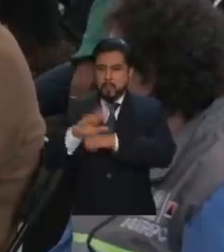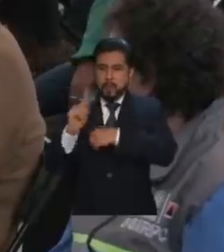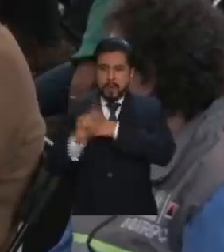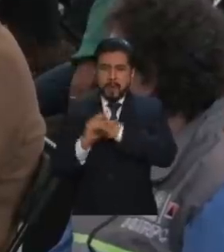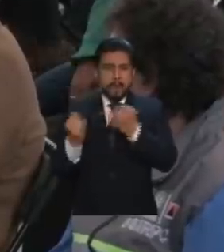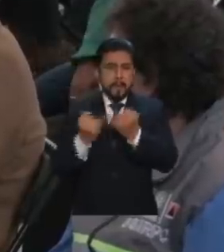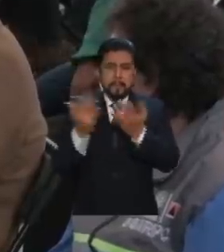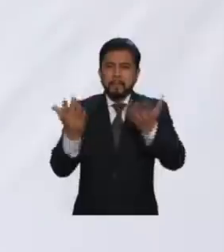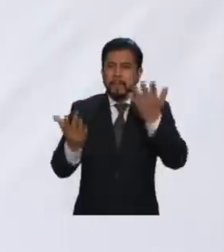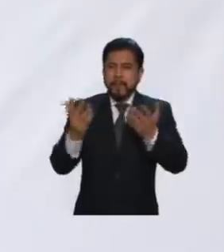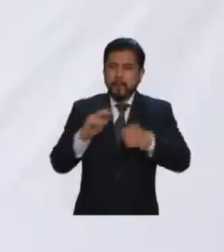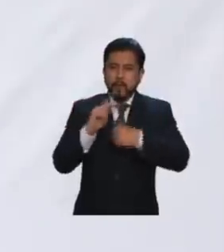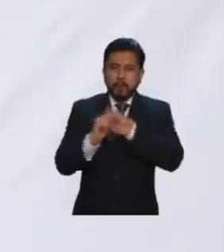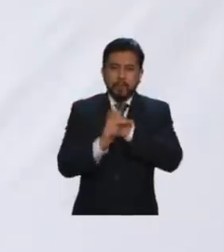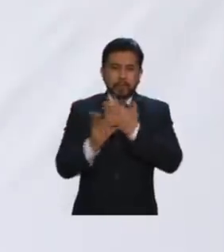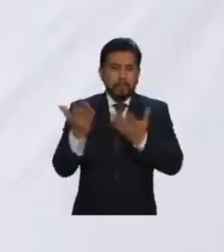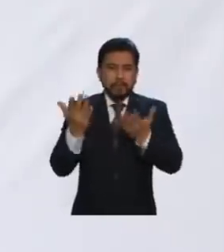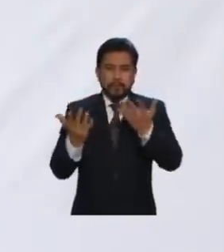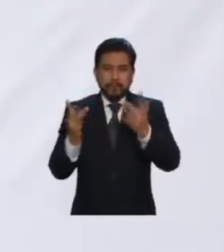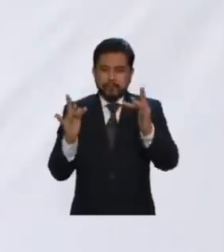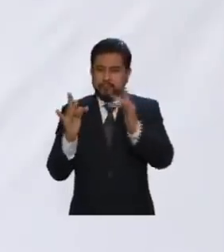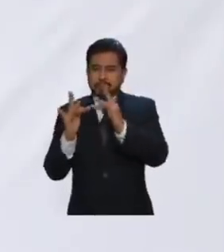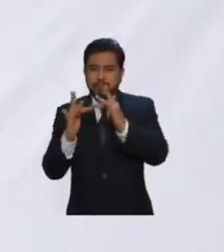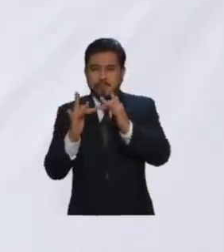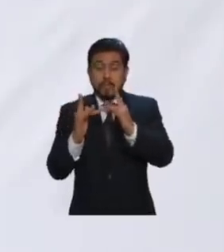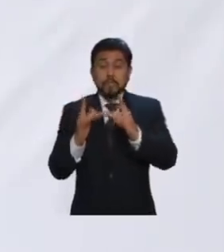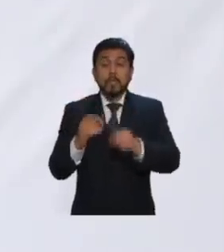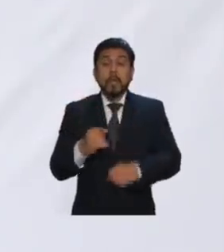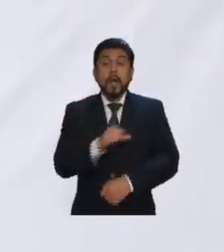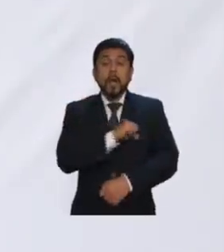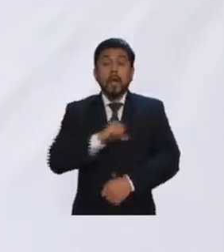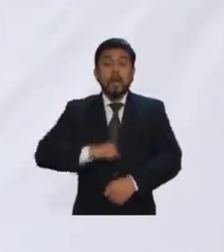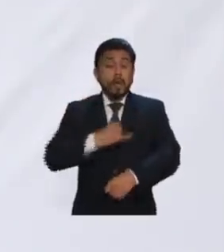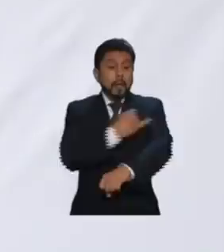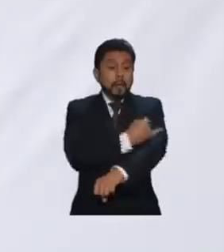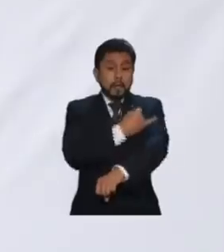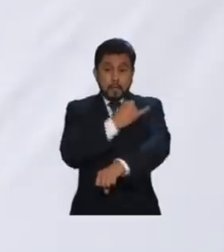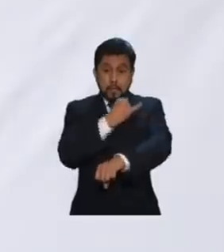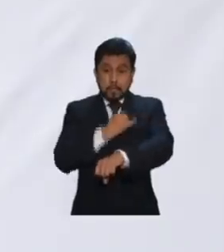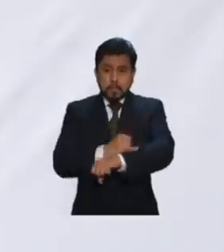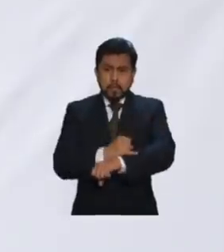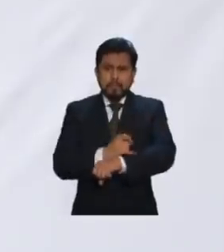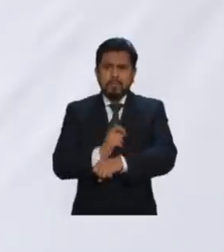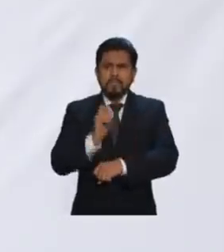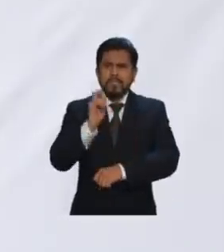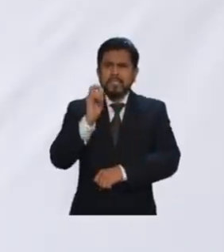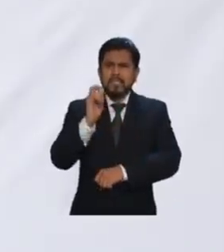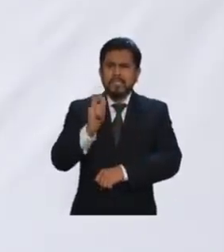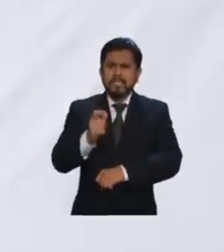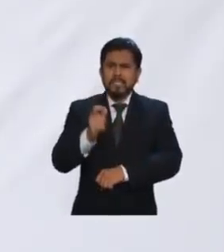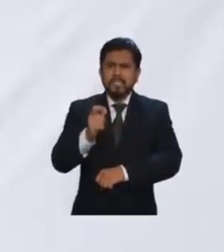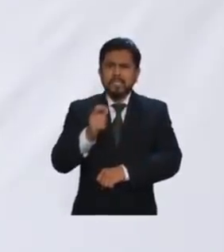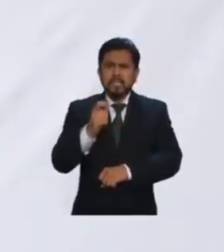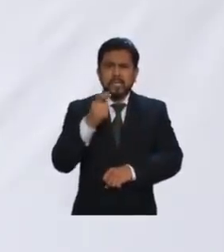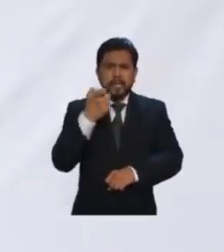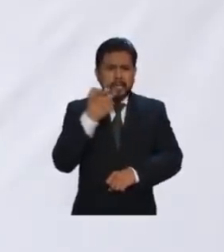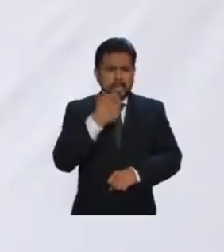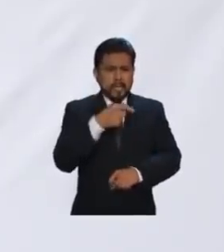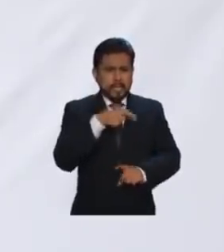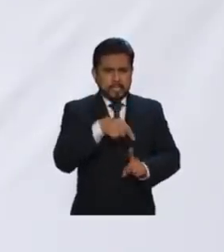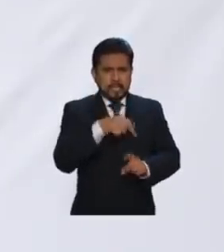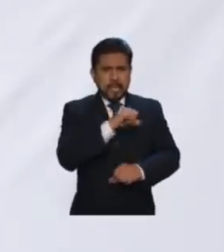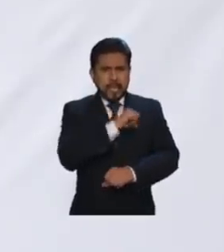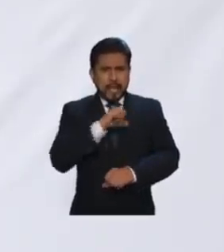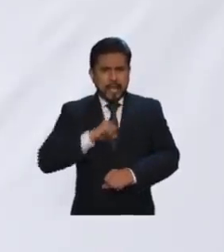Además, Iztapalapa representa mucho en esta ciudad. Es una